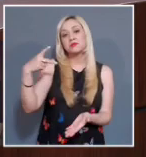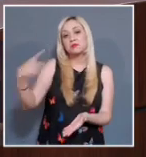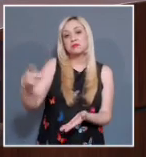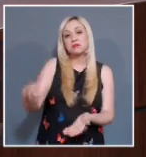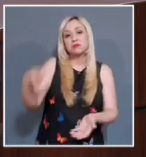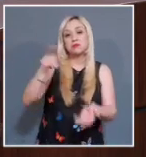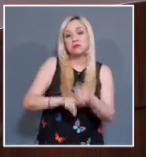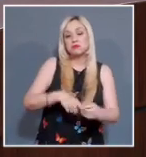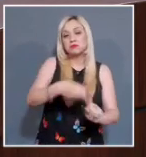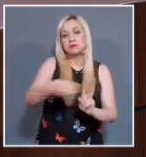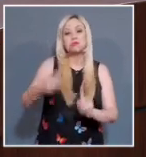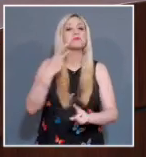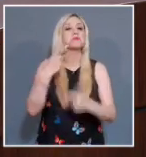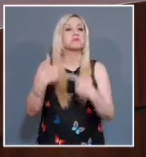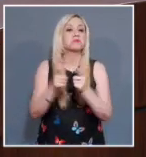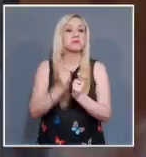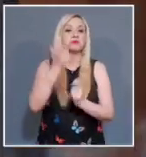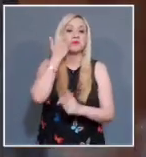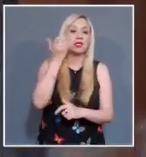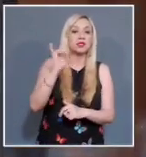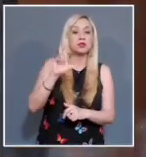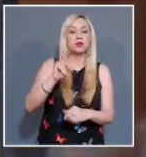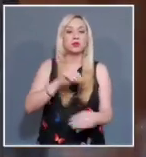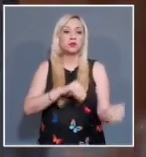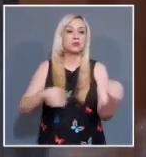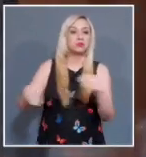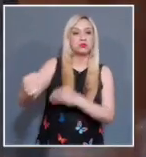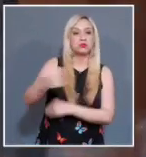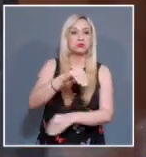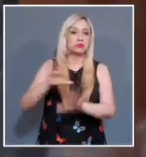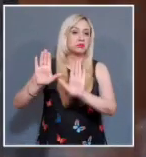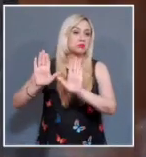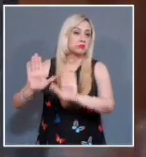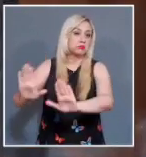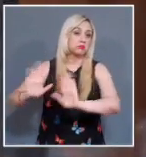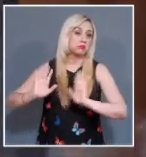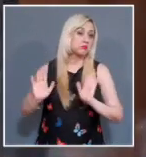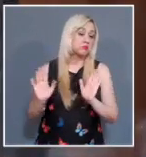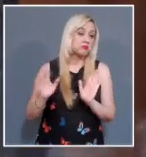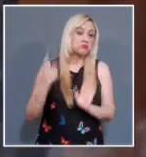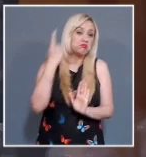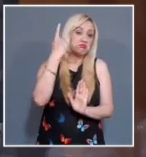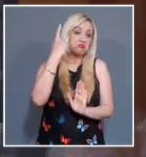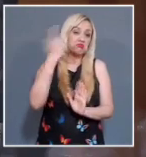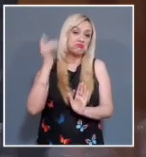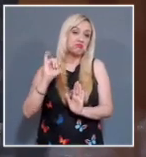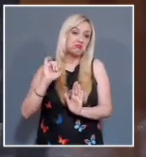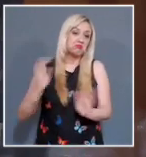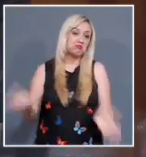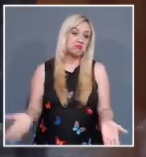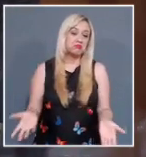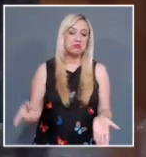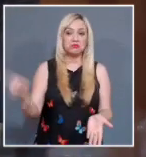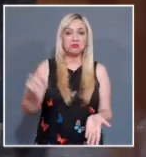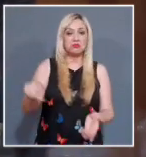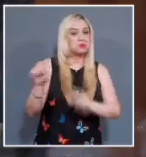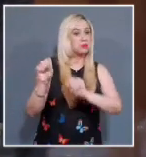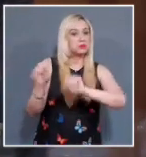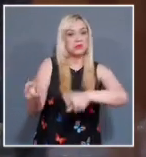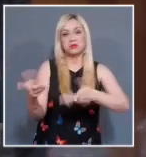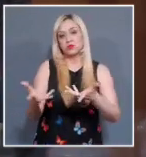de los Derechos políticos electorales de la militancia se debe privilegiar el principio de autoorganización y